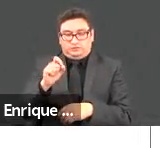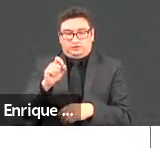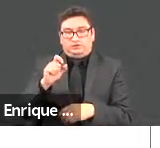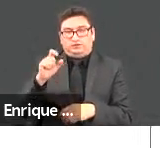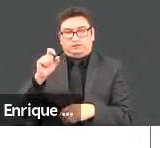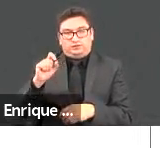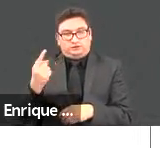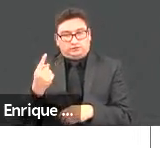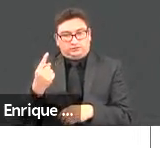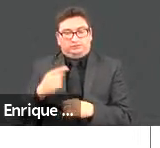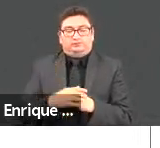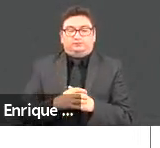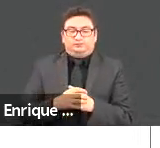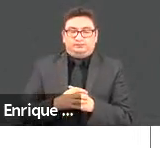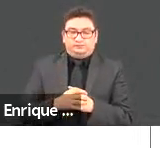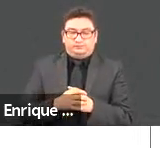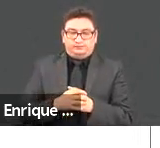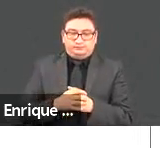2021.